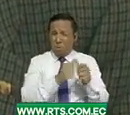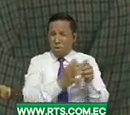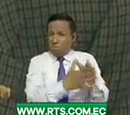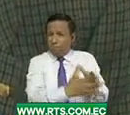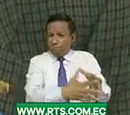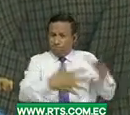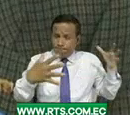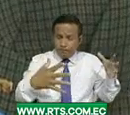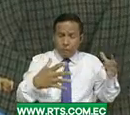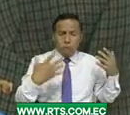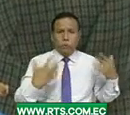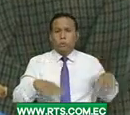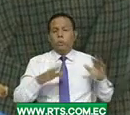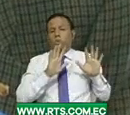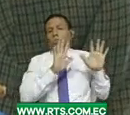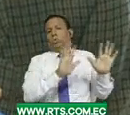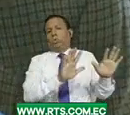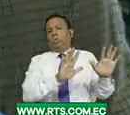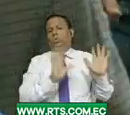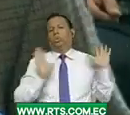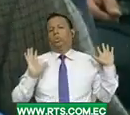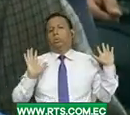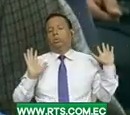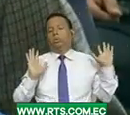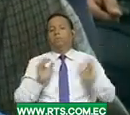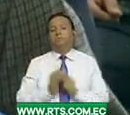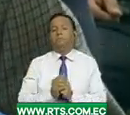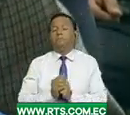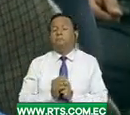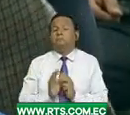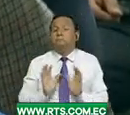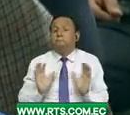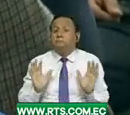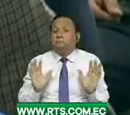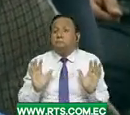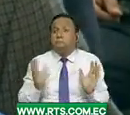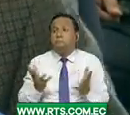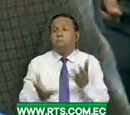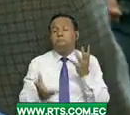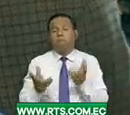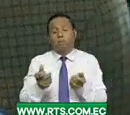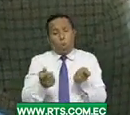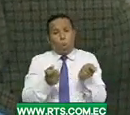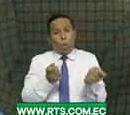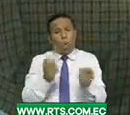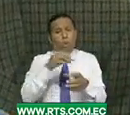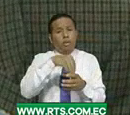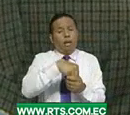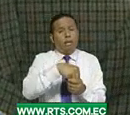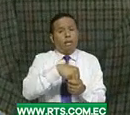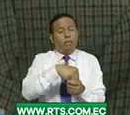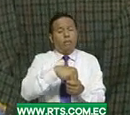estratégicas, bueno, hay que también señalar que puede haber una falla del control interno